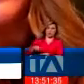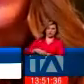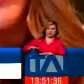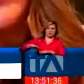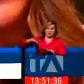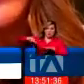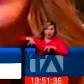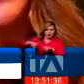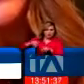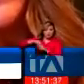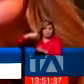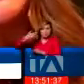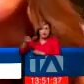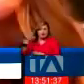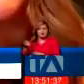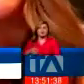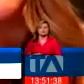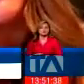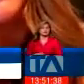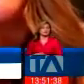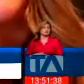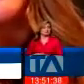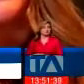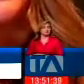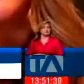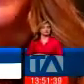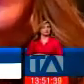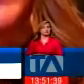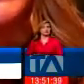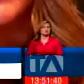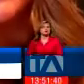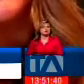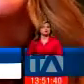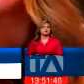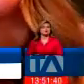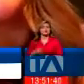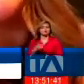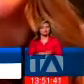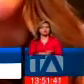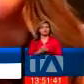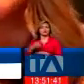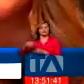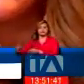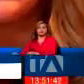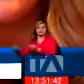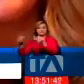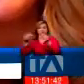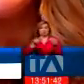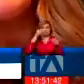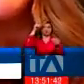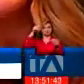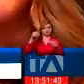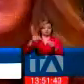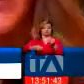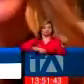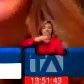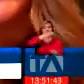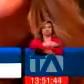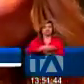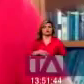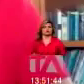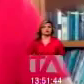de estos delitos y luego una sentencia ejecutoriada, que estos bienes puedan revertirse a favor del Estado para